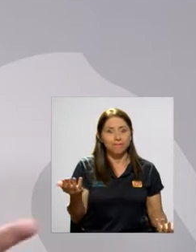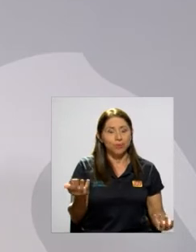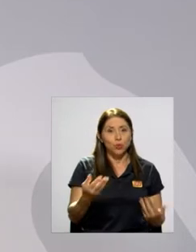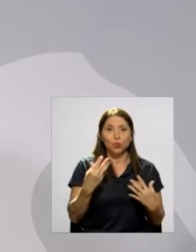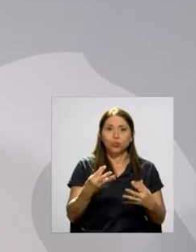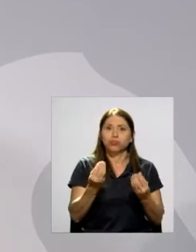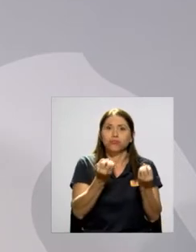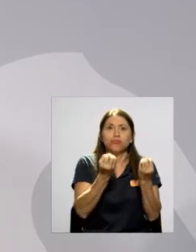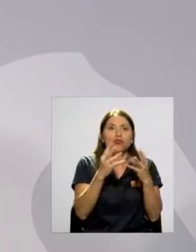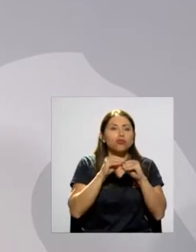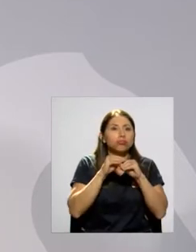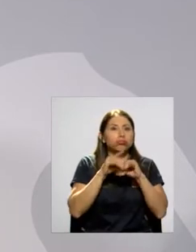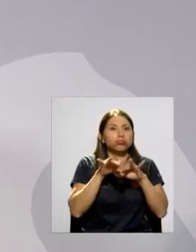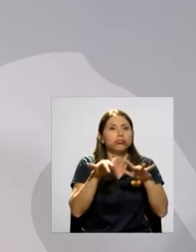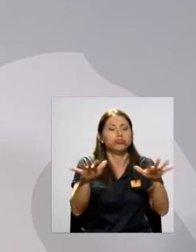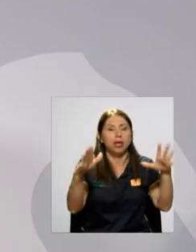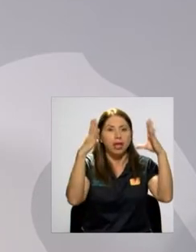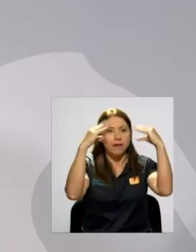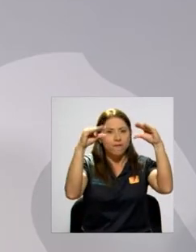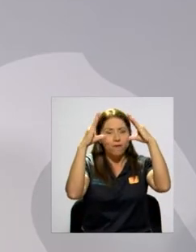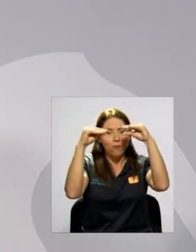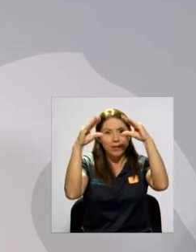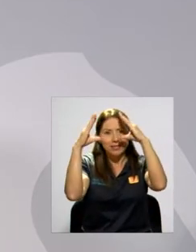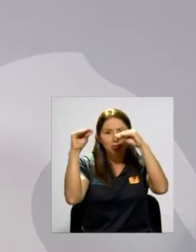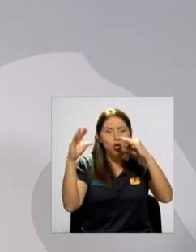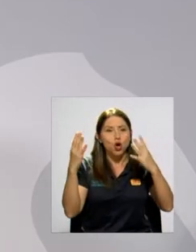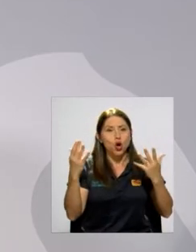desbordada en cuanto a la información